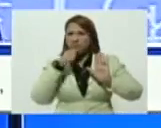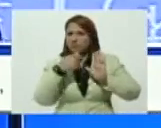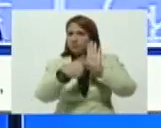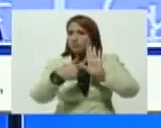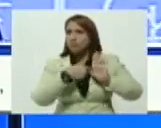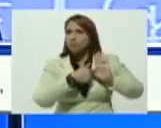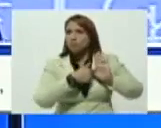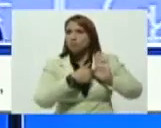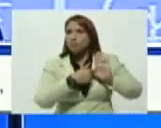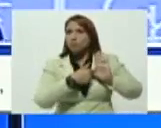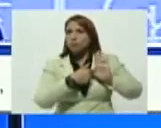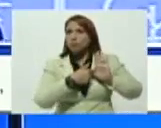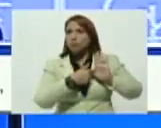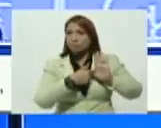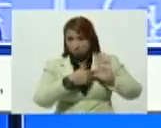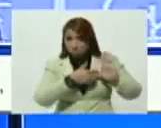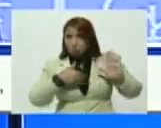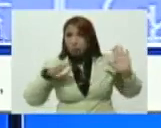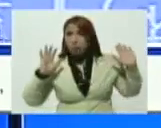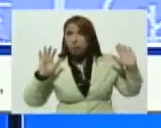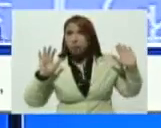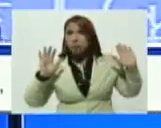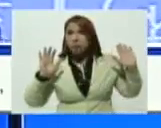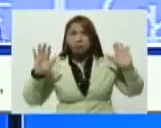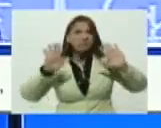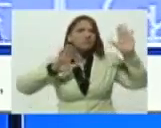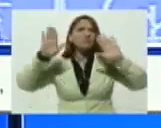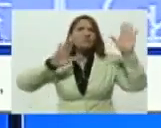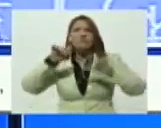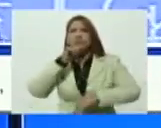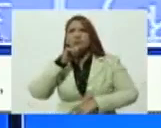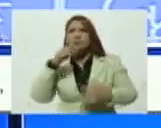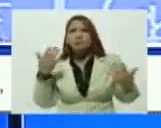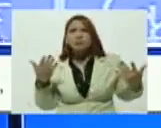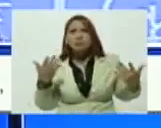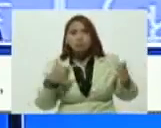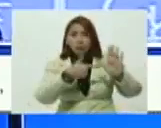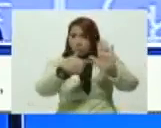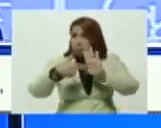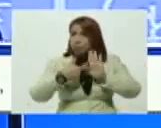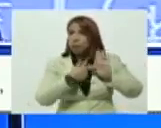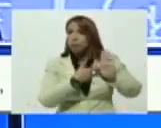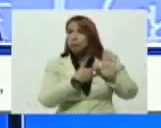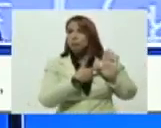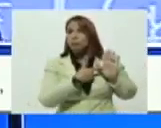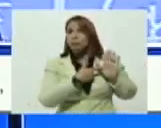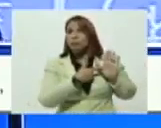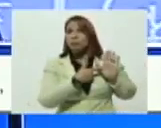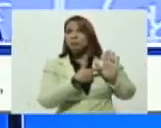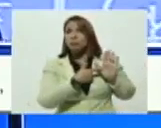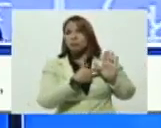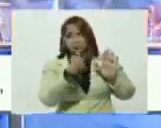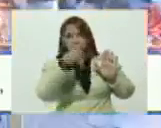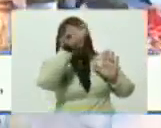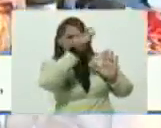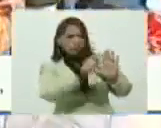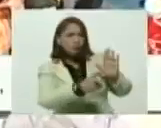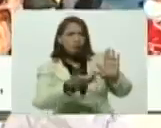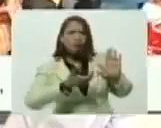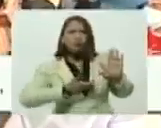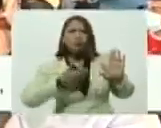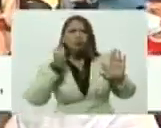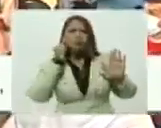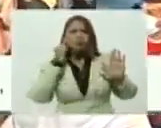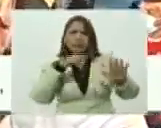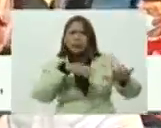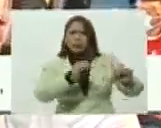ejemplo? ¿Quieren? Levanten la mano a los que quieren que les muestre el ejemplo de una alcaldesa